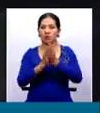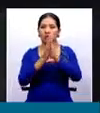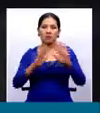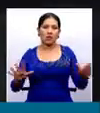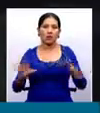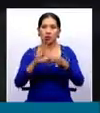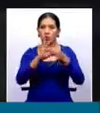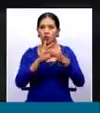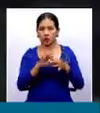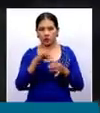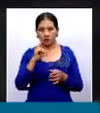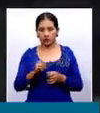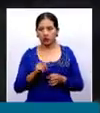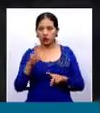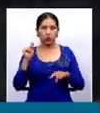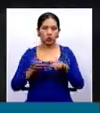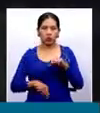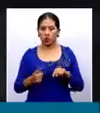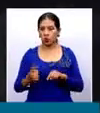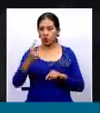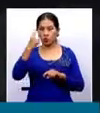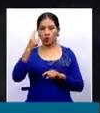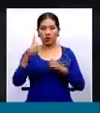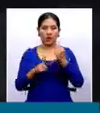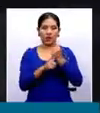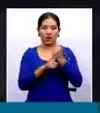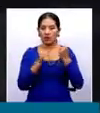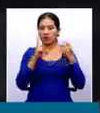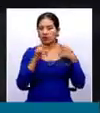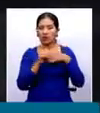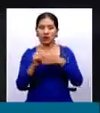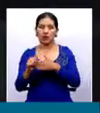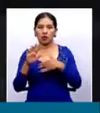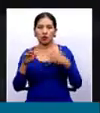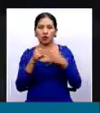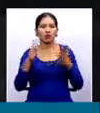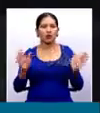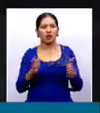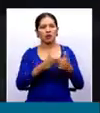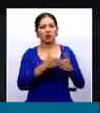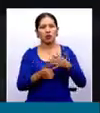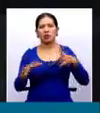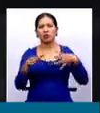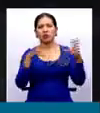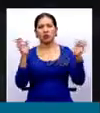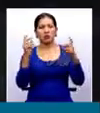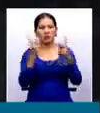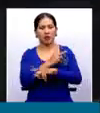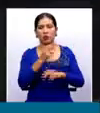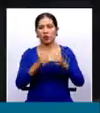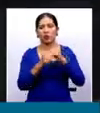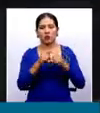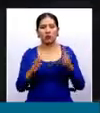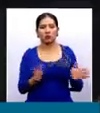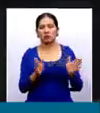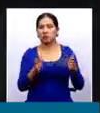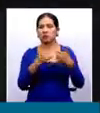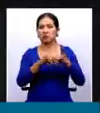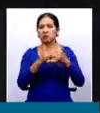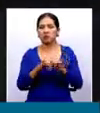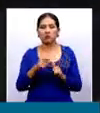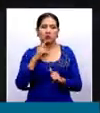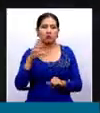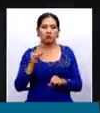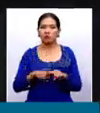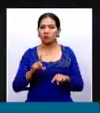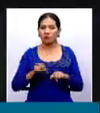ser que exista un líder, un general, que pueda convulsionar y que pueda estar sujeto a algunas peticiones personales o grupales y querer